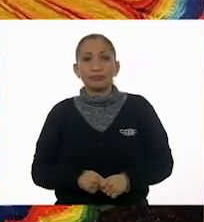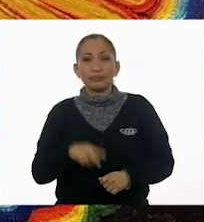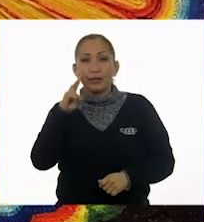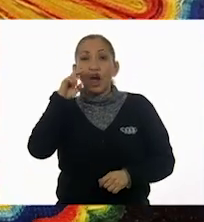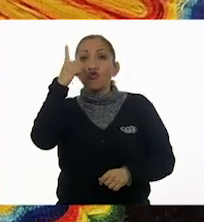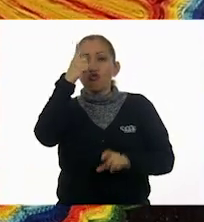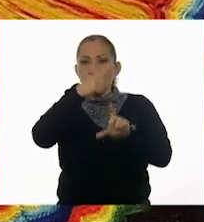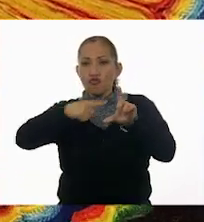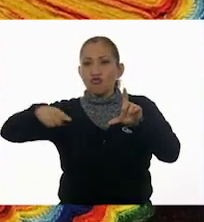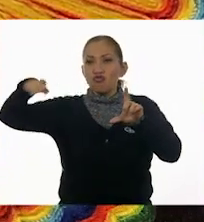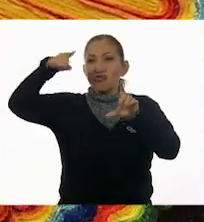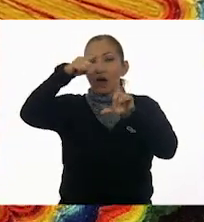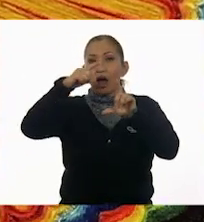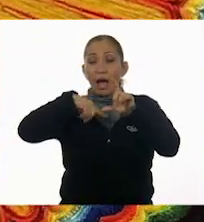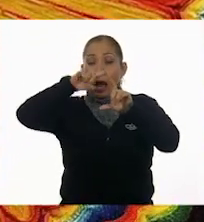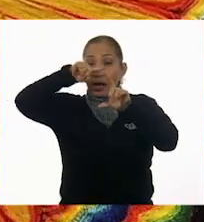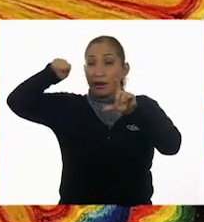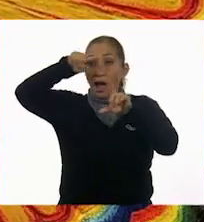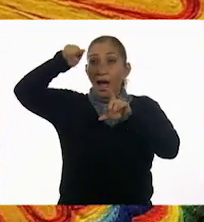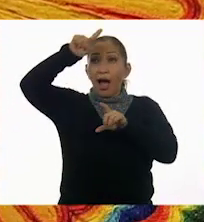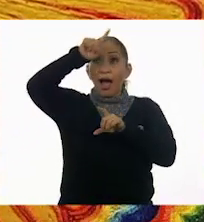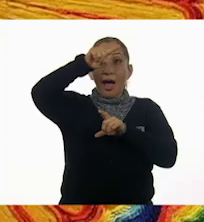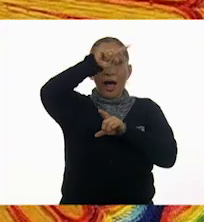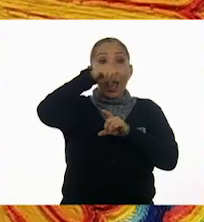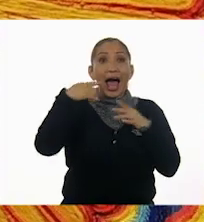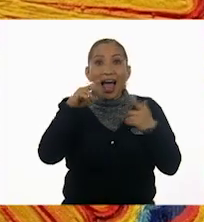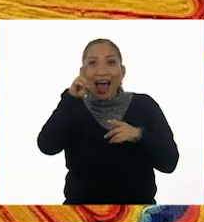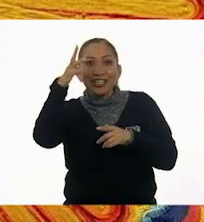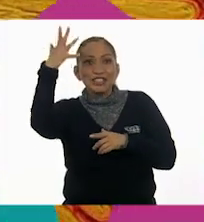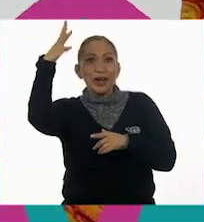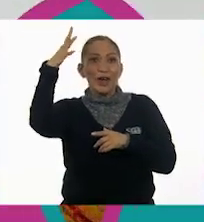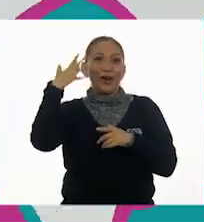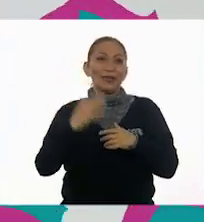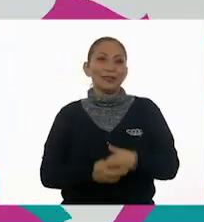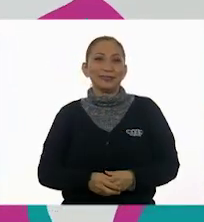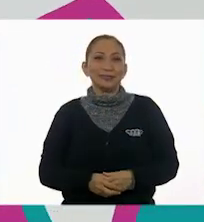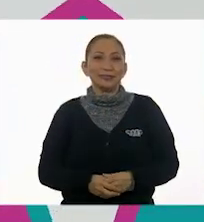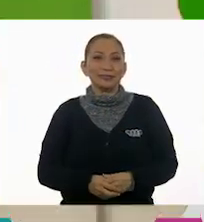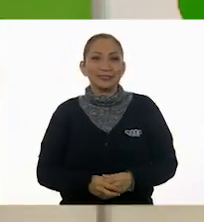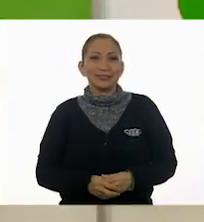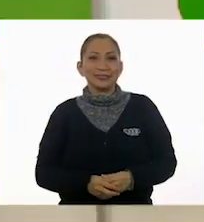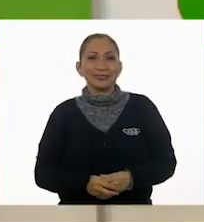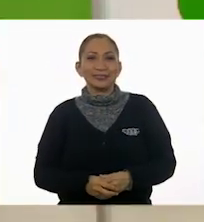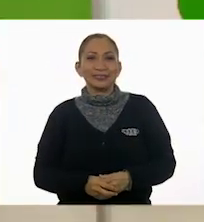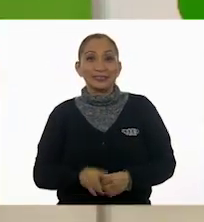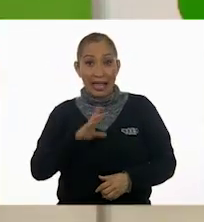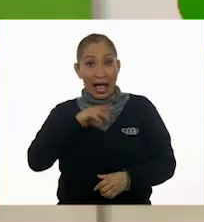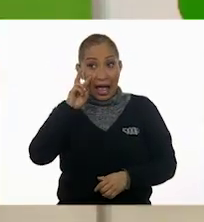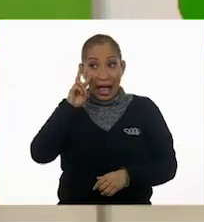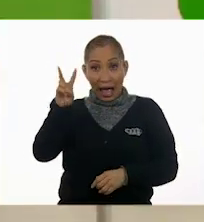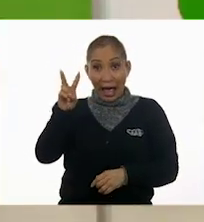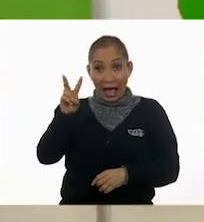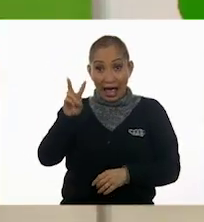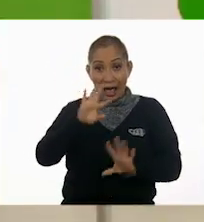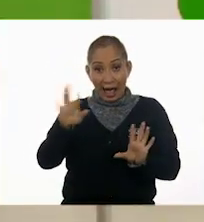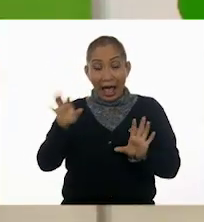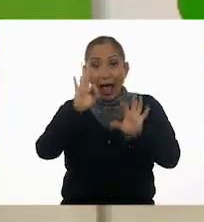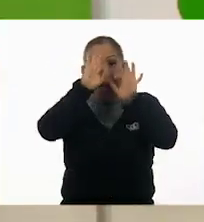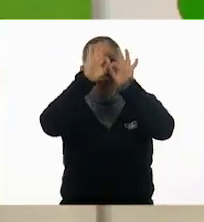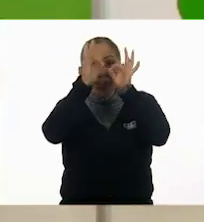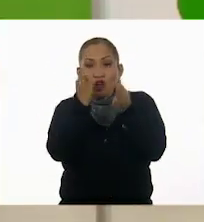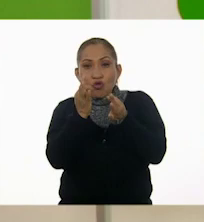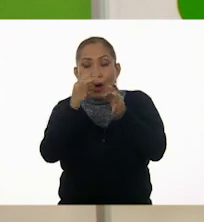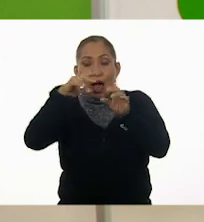Un círculo, muchas rayas alrededor. ¡Ay, es el sol! Como se habrán dado cuenta, las